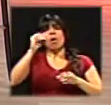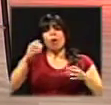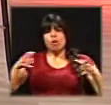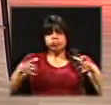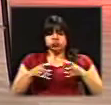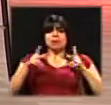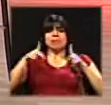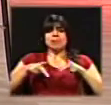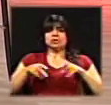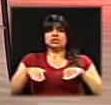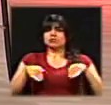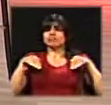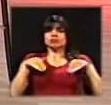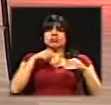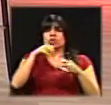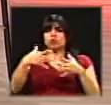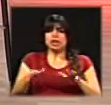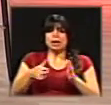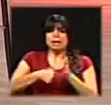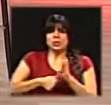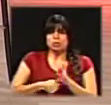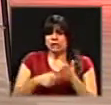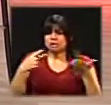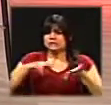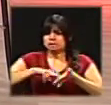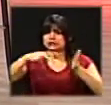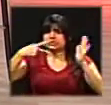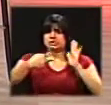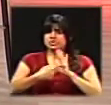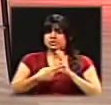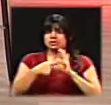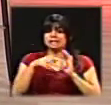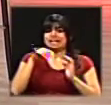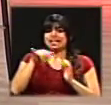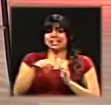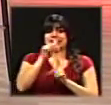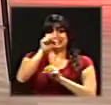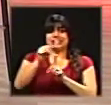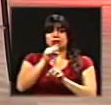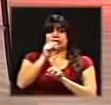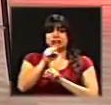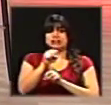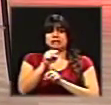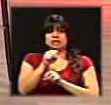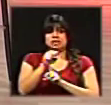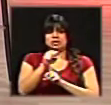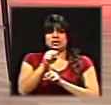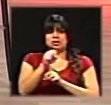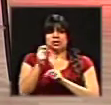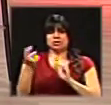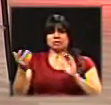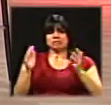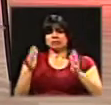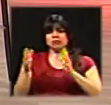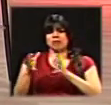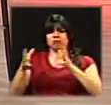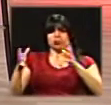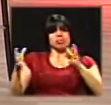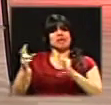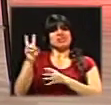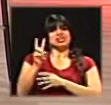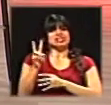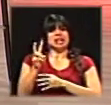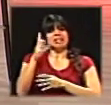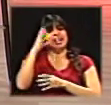votar. Digo, esa situación de alta indefinición, ¿no estaría sobredimensionando la posición de Villalta,